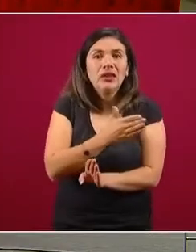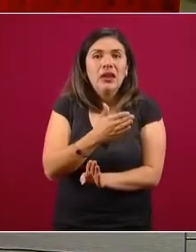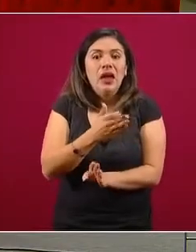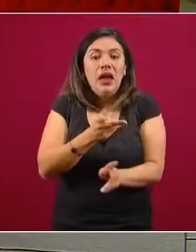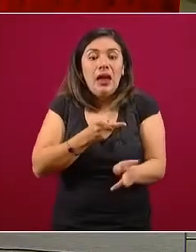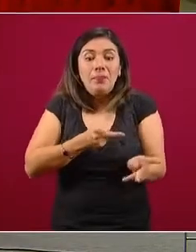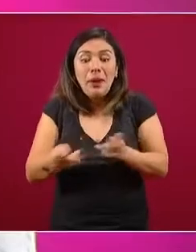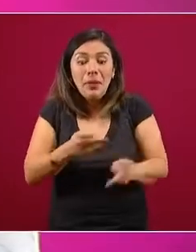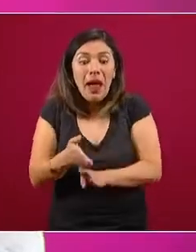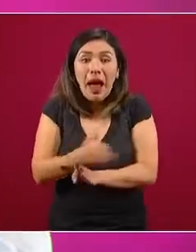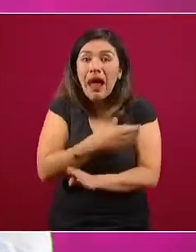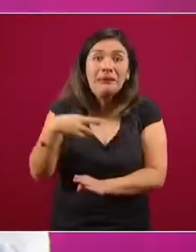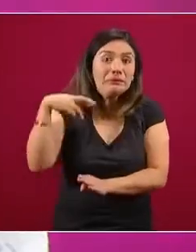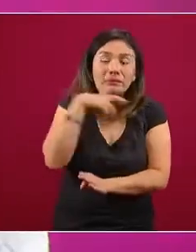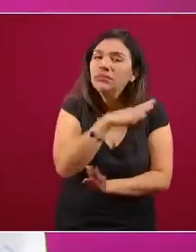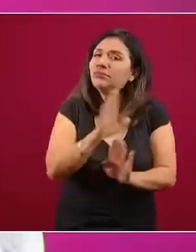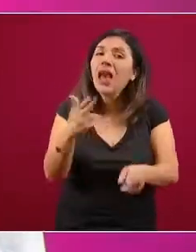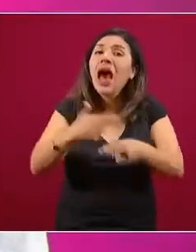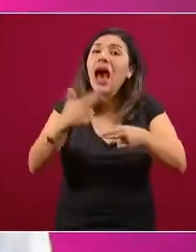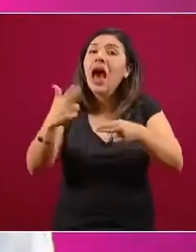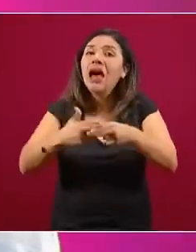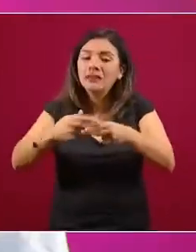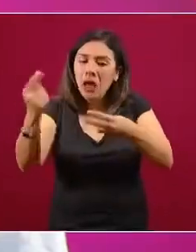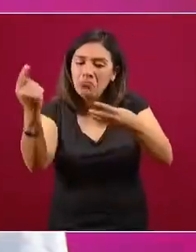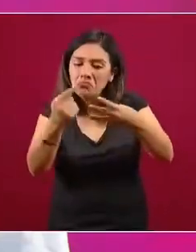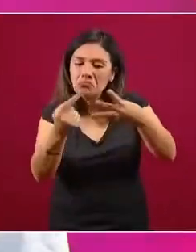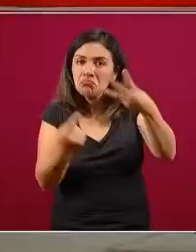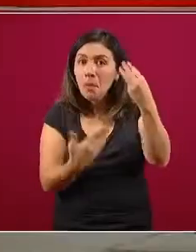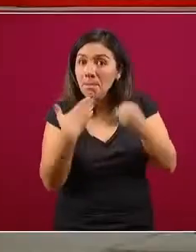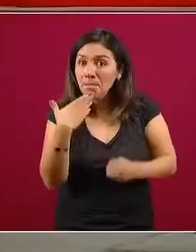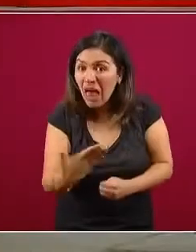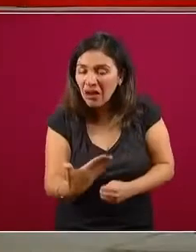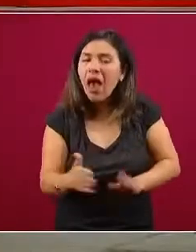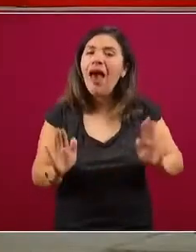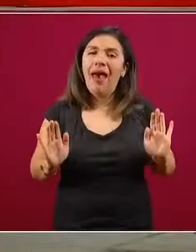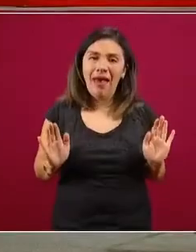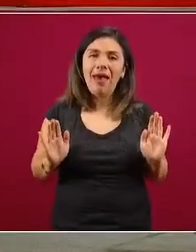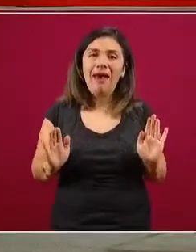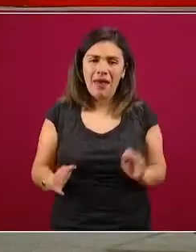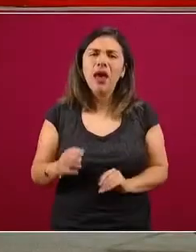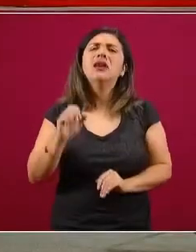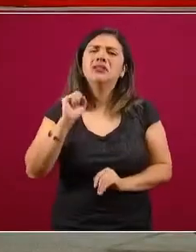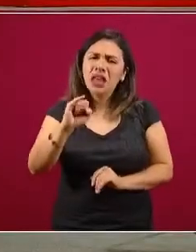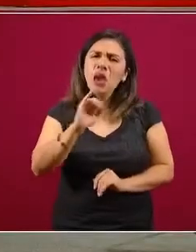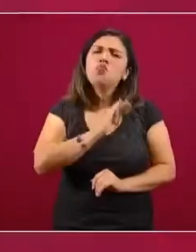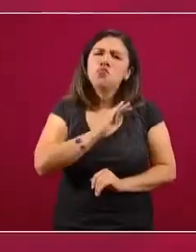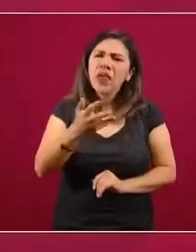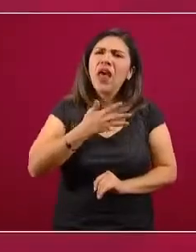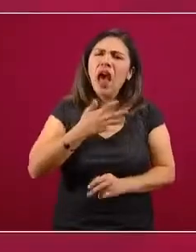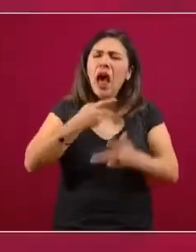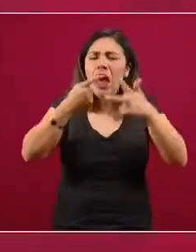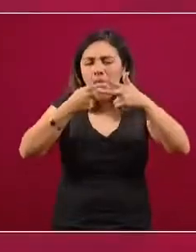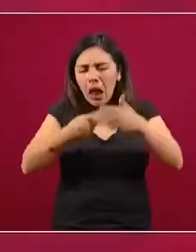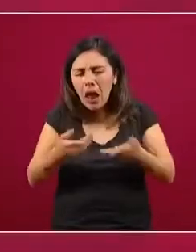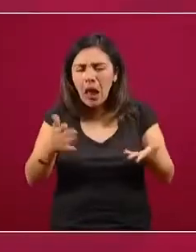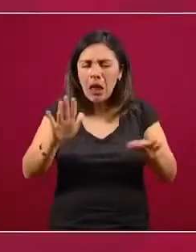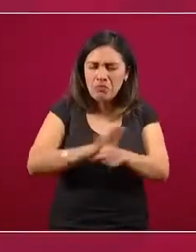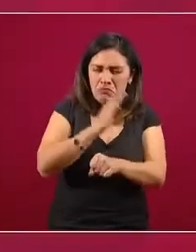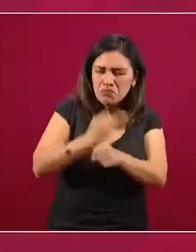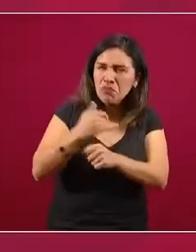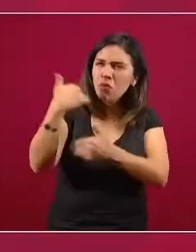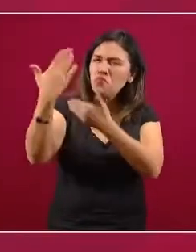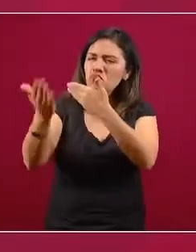anticipar las cosas hasta que se tenga ese resultado. Eso no quita que se hagan proyecciones y que se hagan cálculos